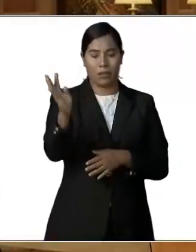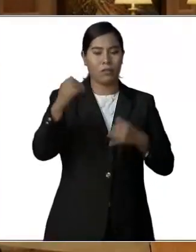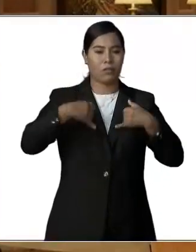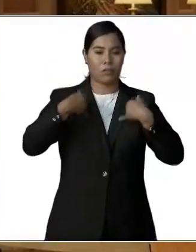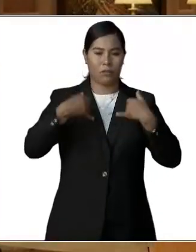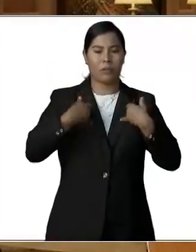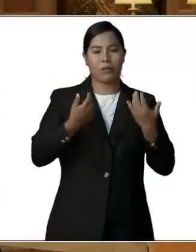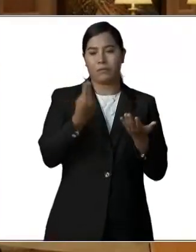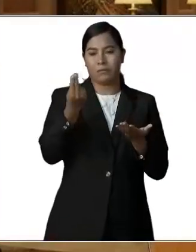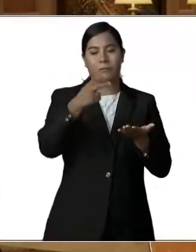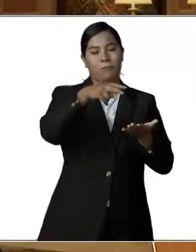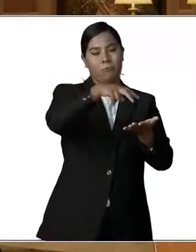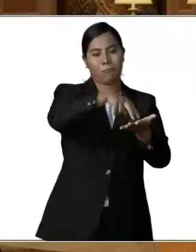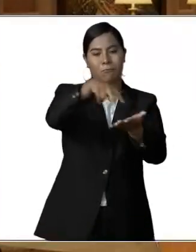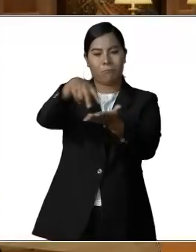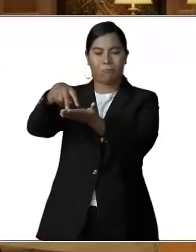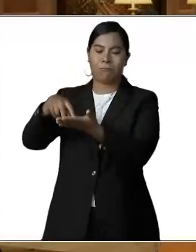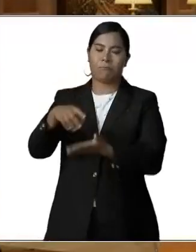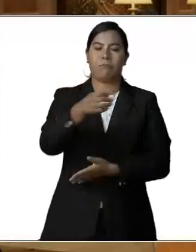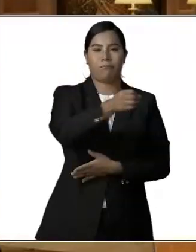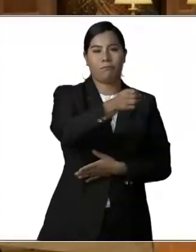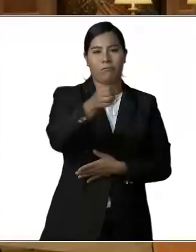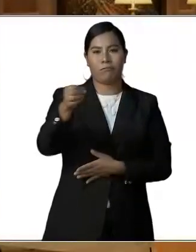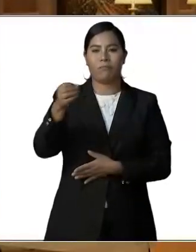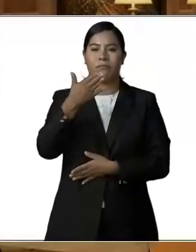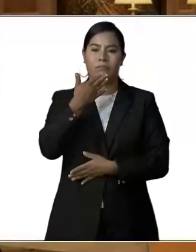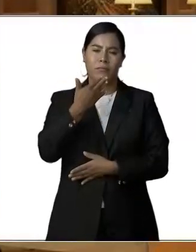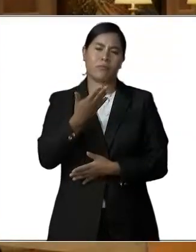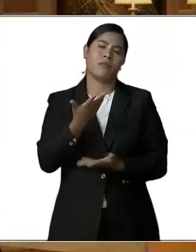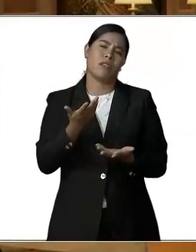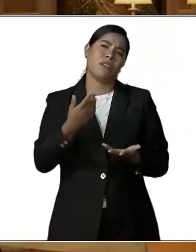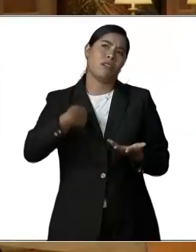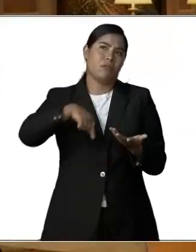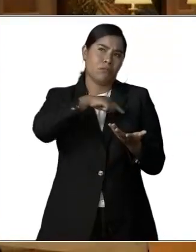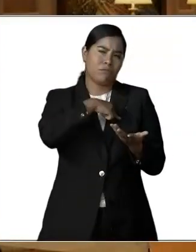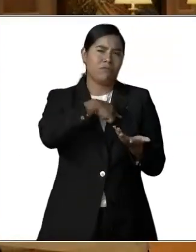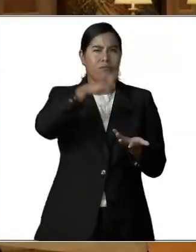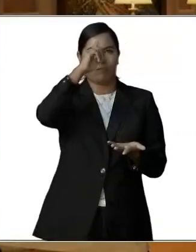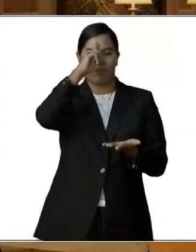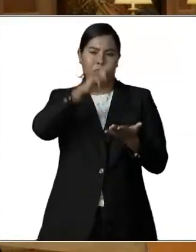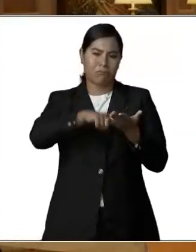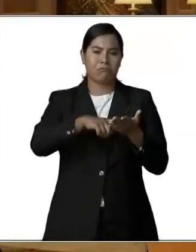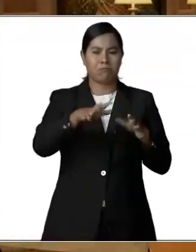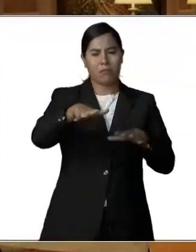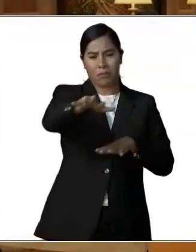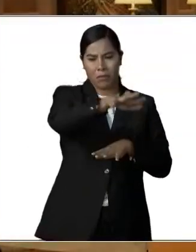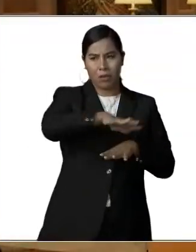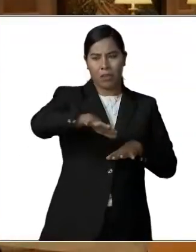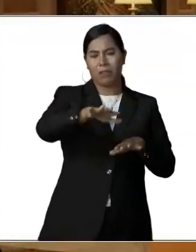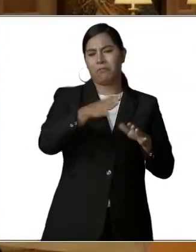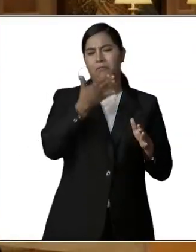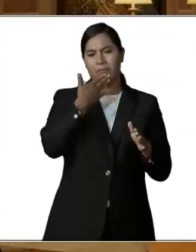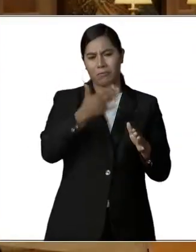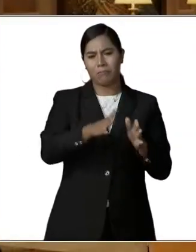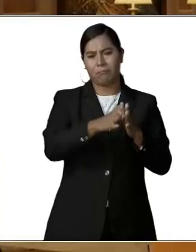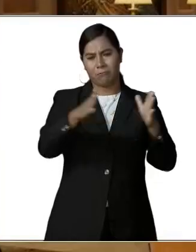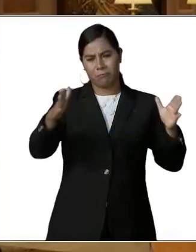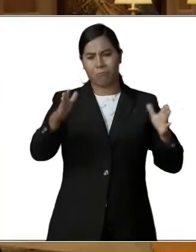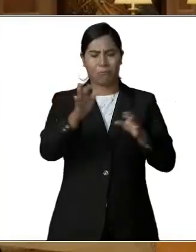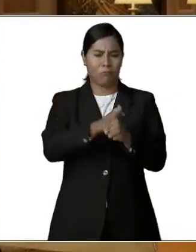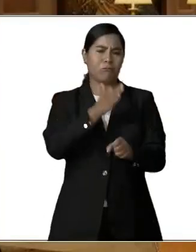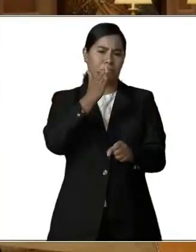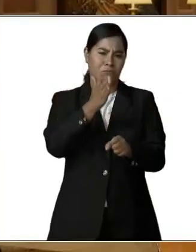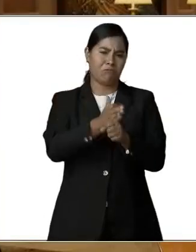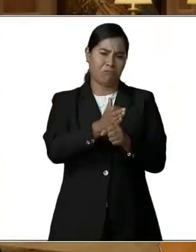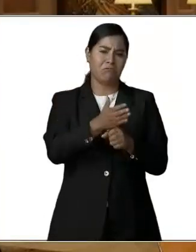veces los espacios son muy pequeños. Nosotros tenemos un buen escenario, creo que está muy amplio y caben perfectamente las 19 personas, porque